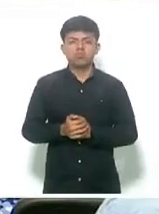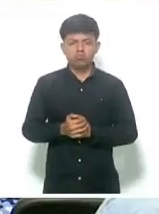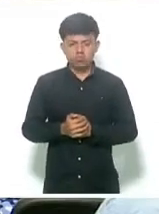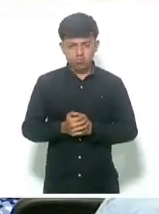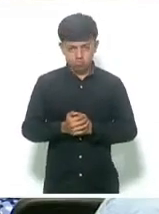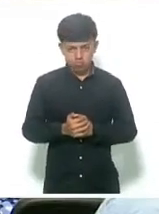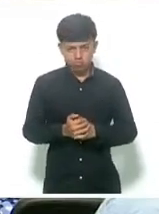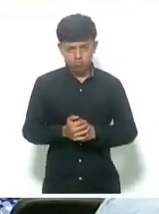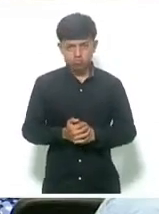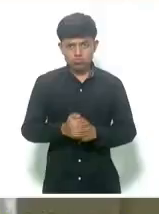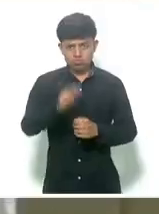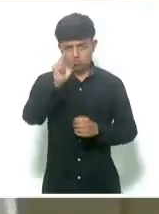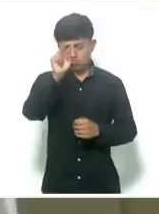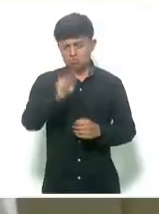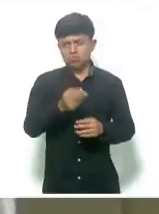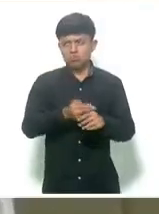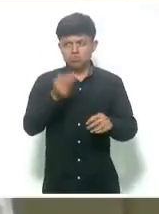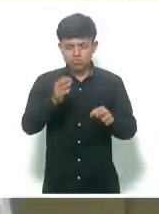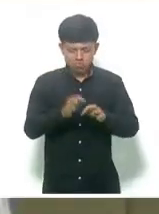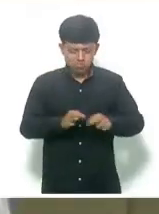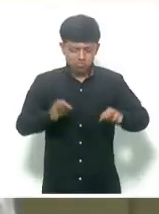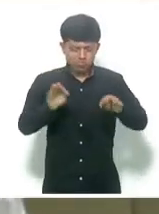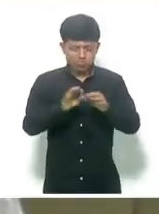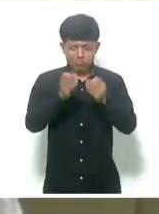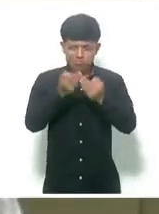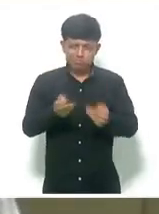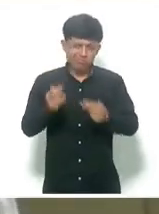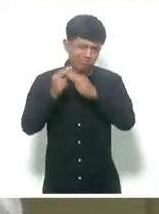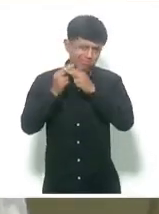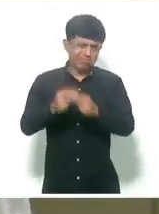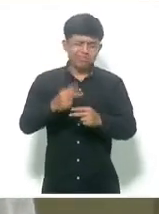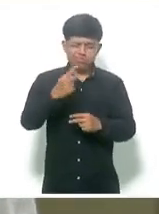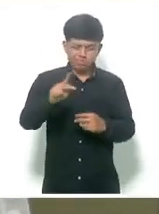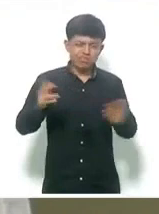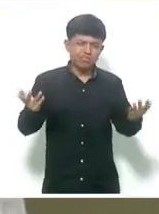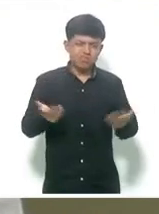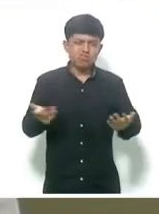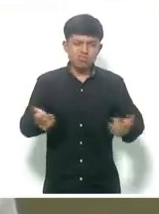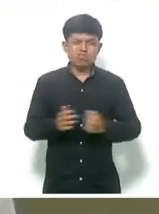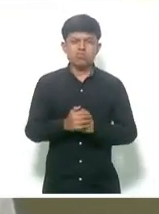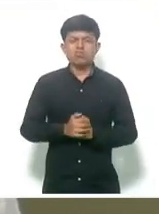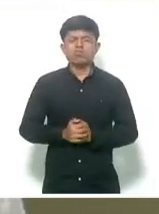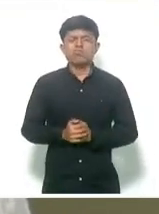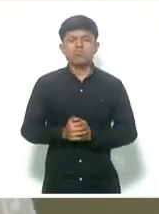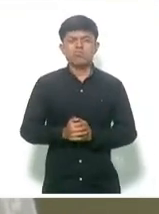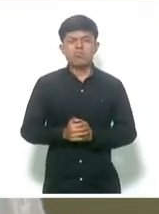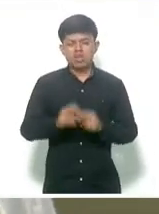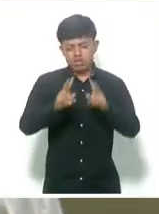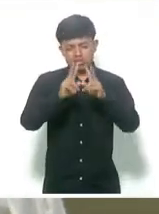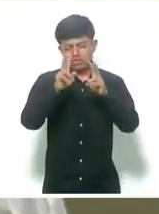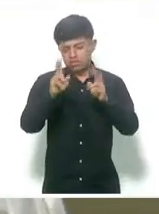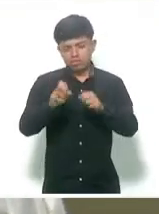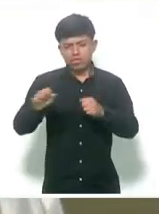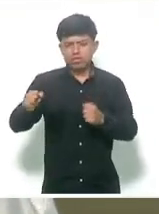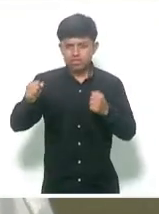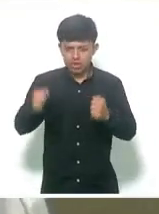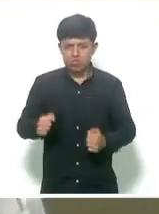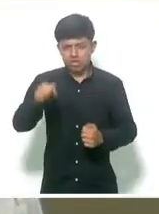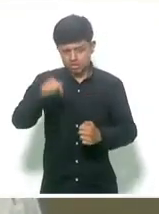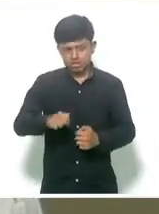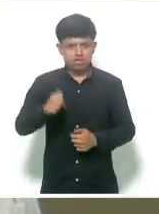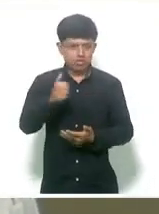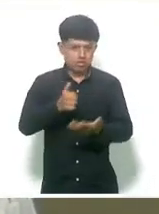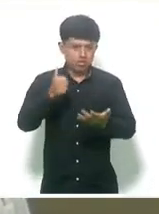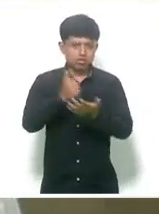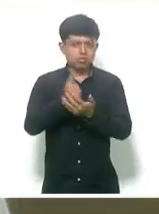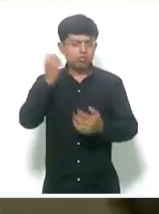eh es importantísimo todo lo que está viniendo lo que Está realizando el área de seguridad en esta entidad